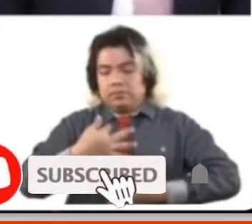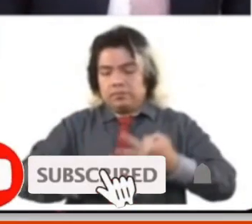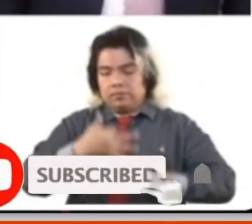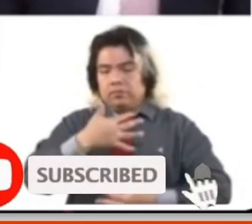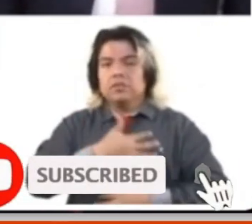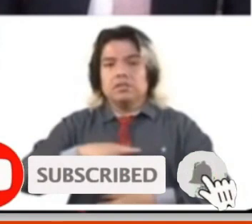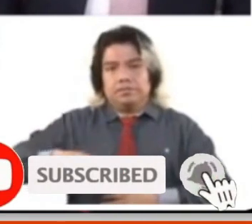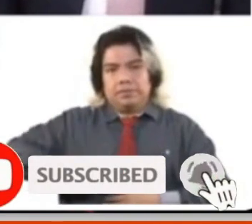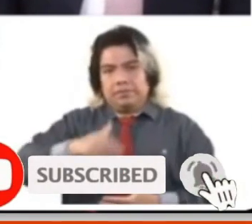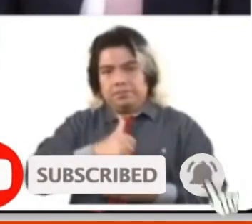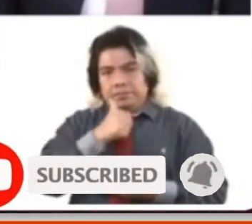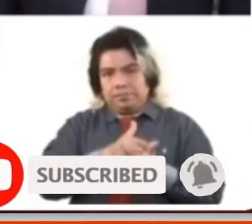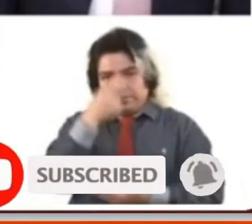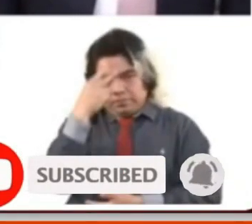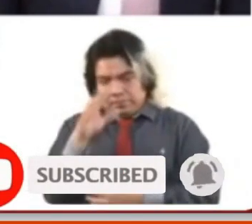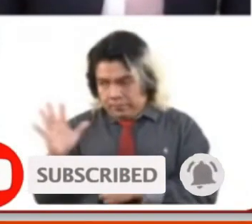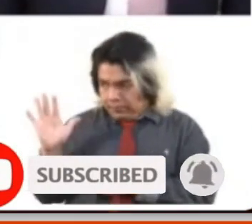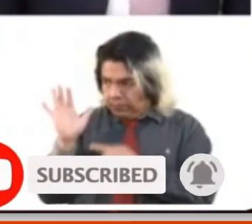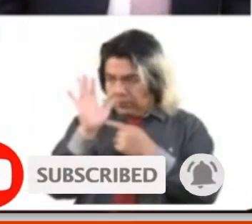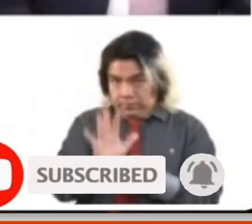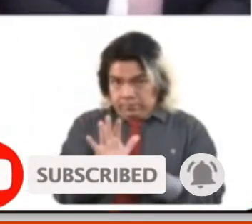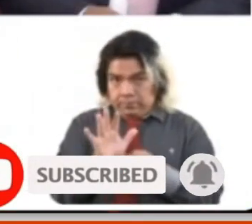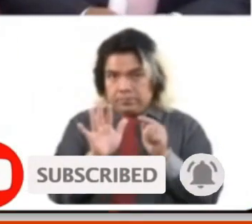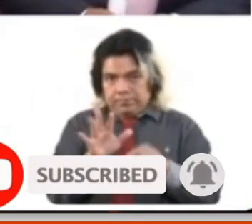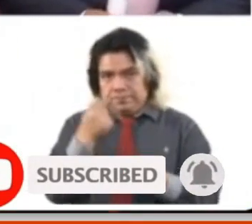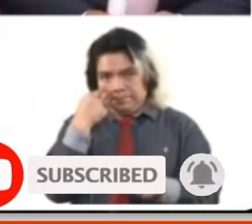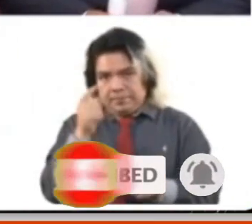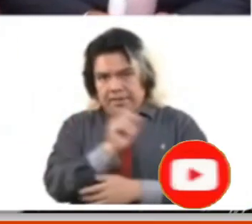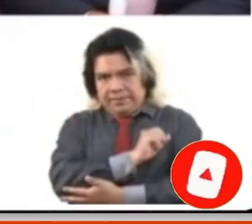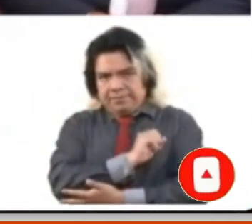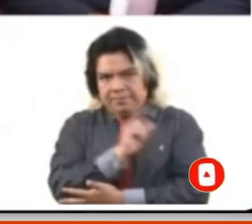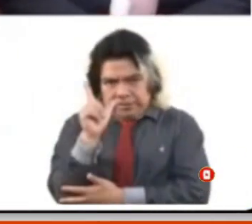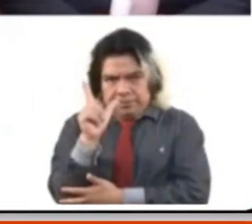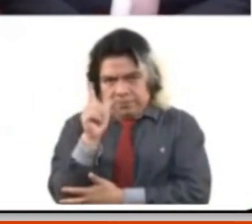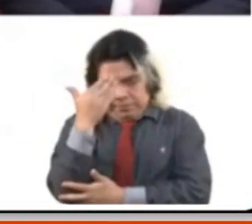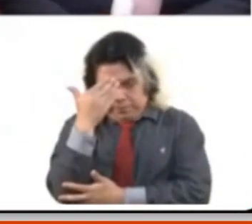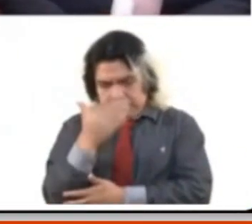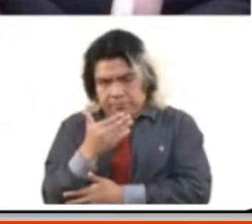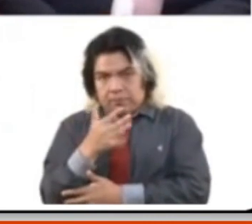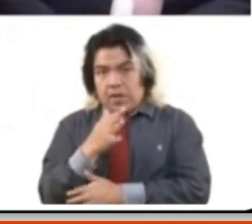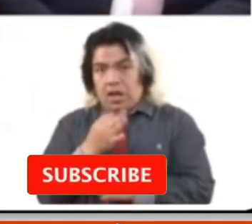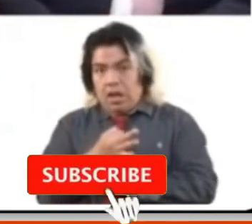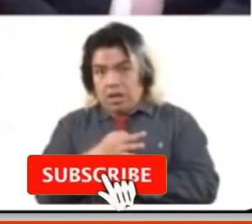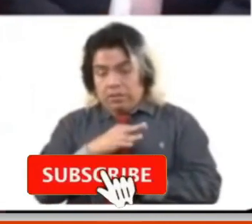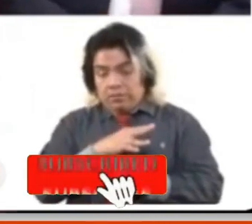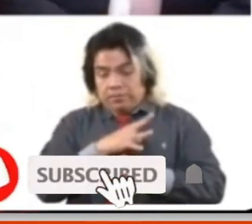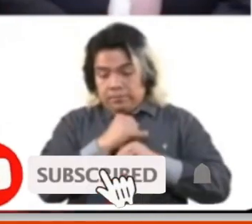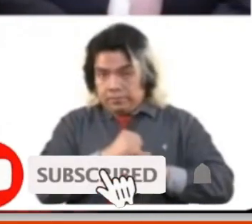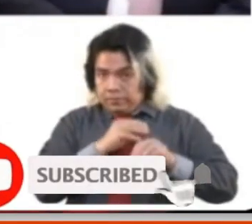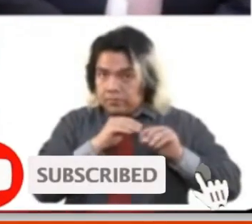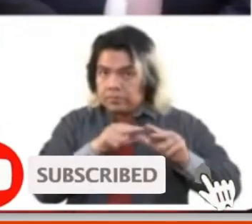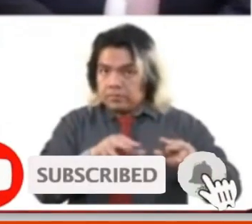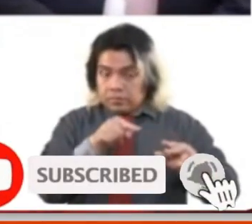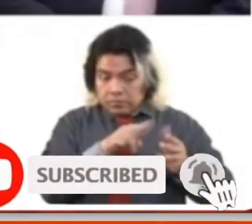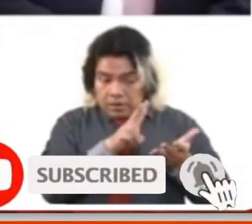ha demostrado su profesionalismo y en este caso, por lo que tenemos información, pues tiene